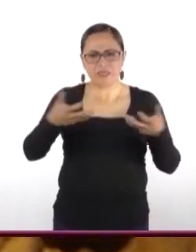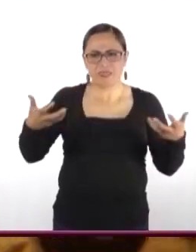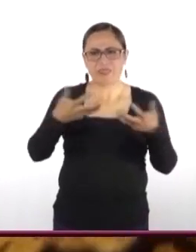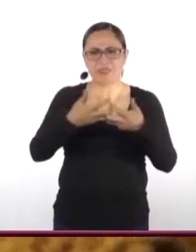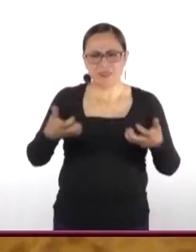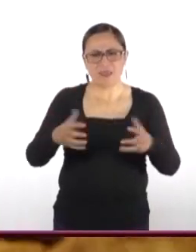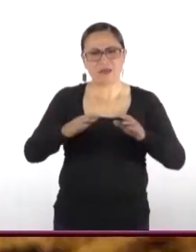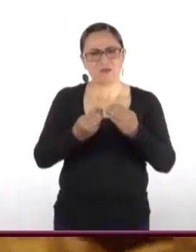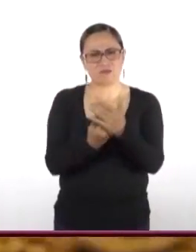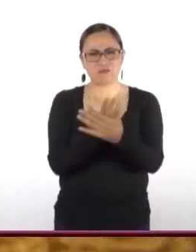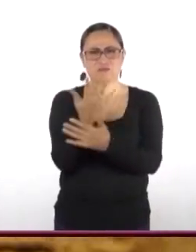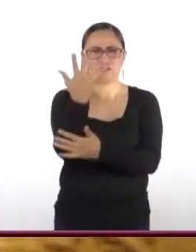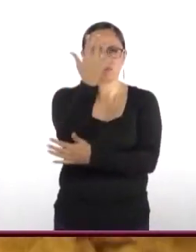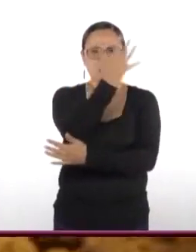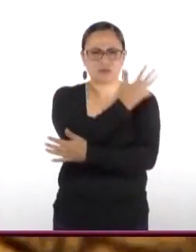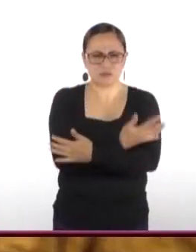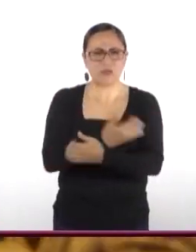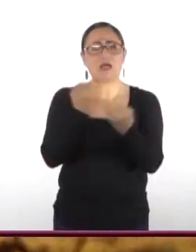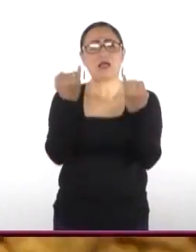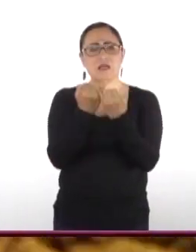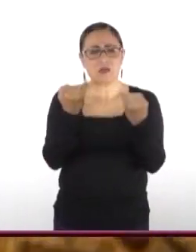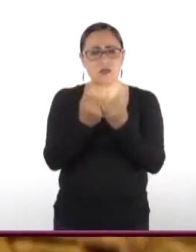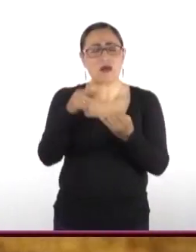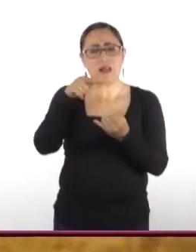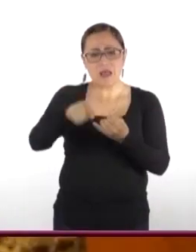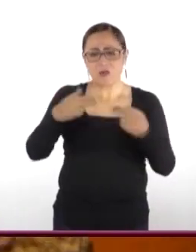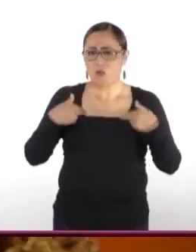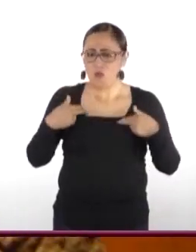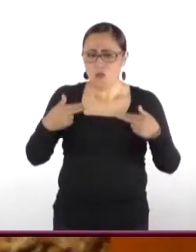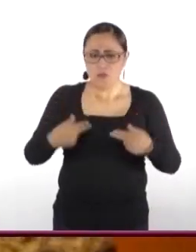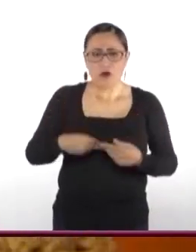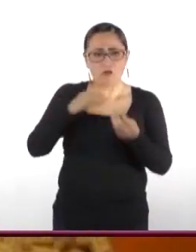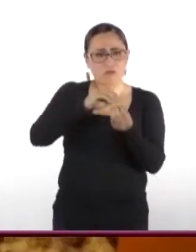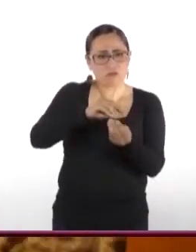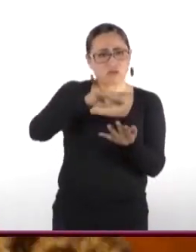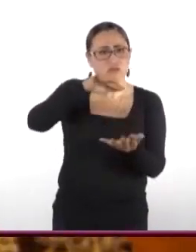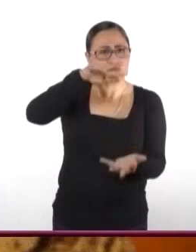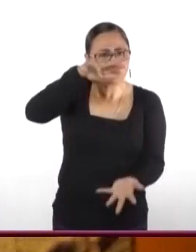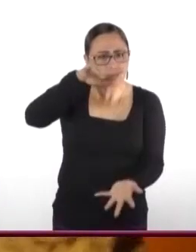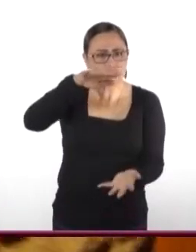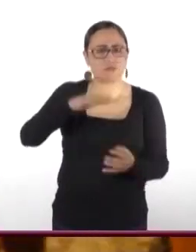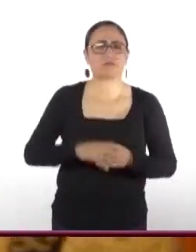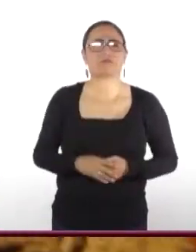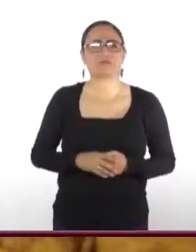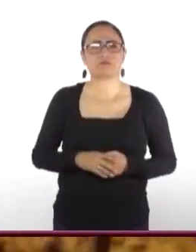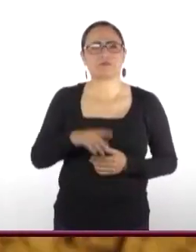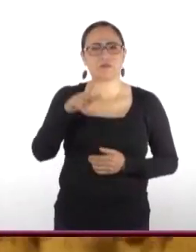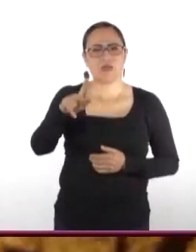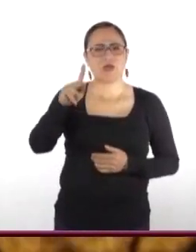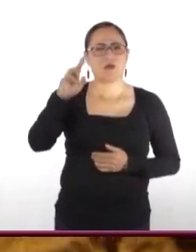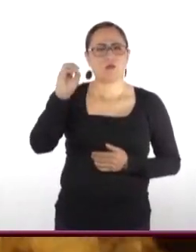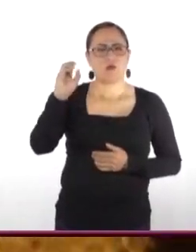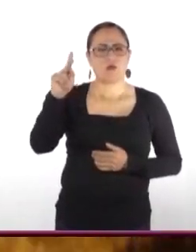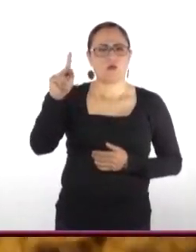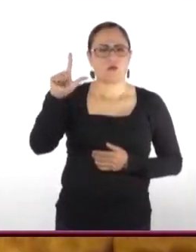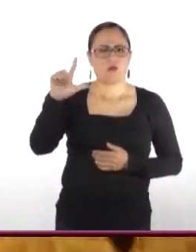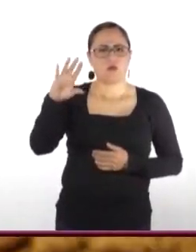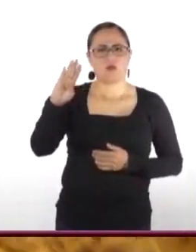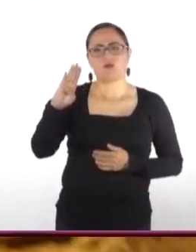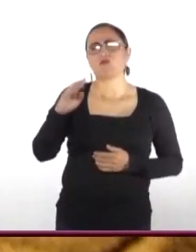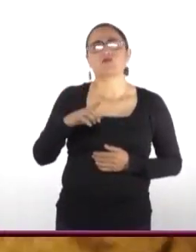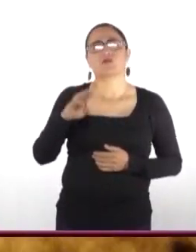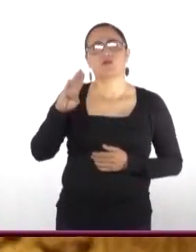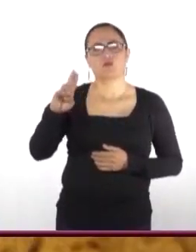en el cielo y en la tierra. No habrá gloria ni grandeza hasta que exista la criatura humana, el hombre formado. Del